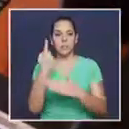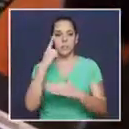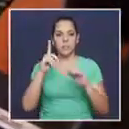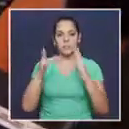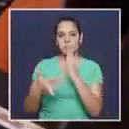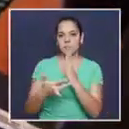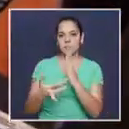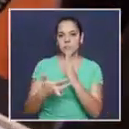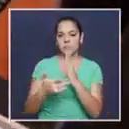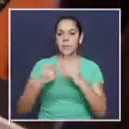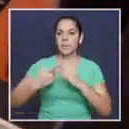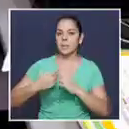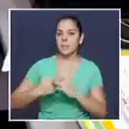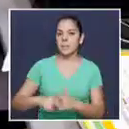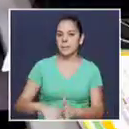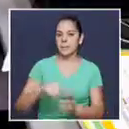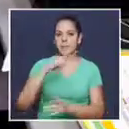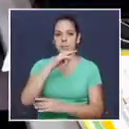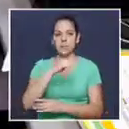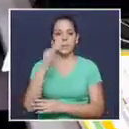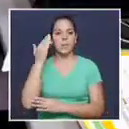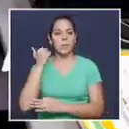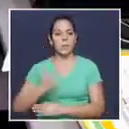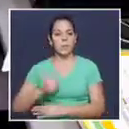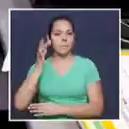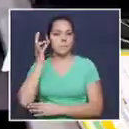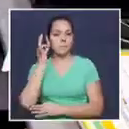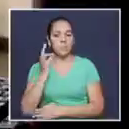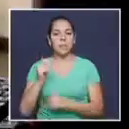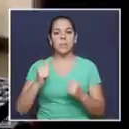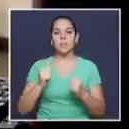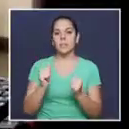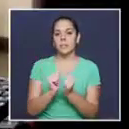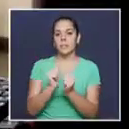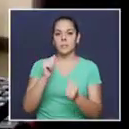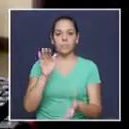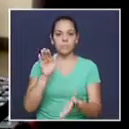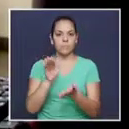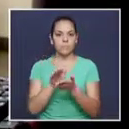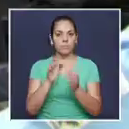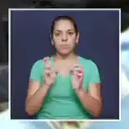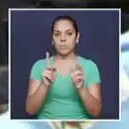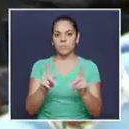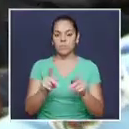tecnología, comenzando por los y las costarricenses con menores oportunidades.